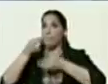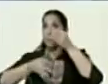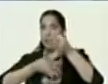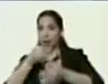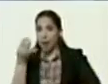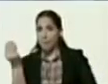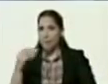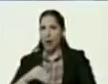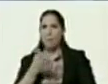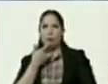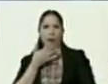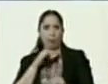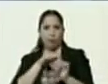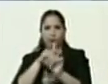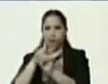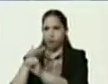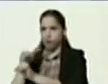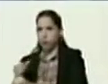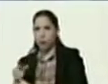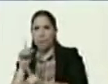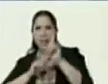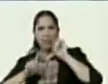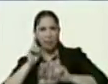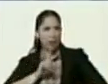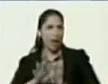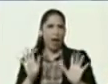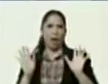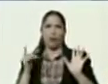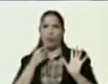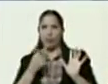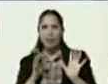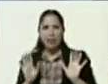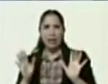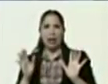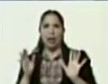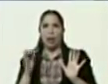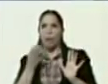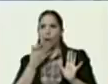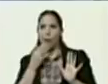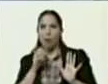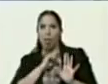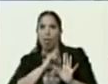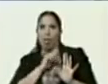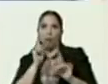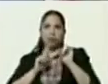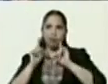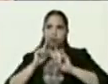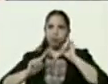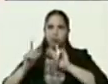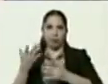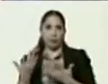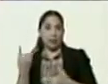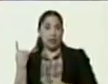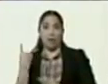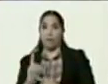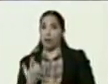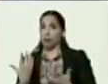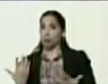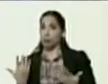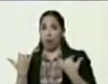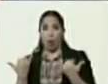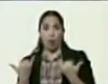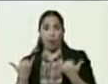allá de que siga tapando las cosas de que siga mintiendo de que siga balbuceando mentiras tienen que ahora